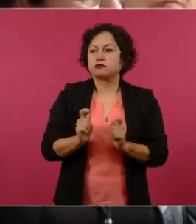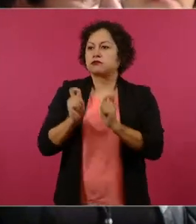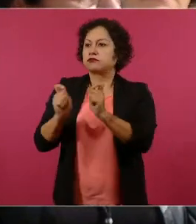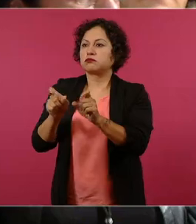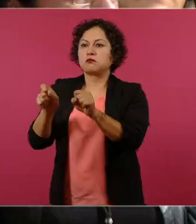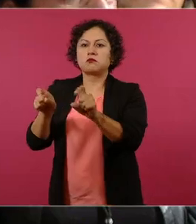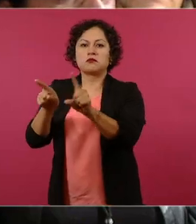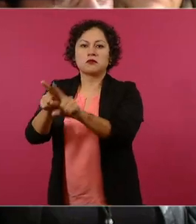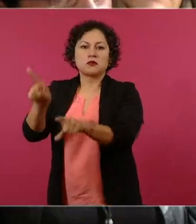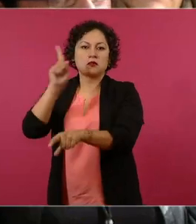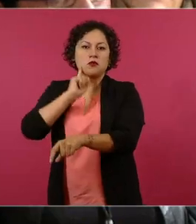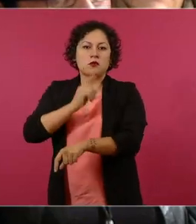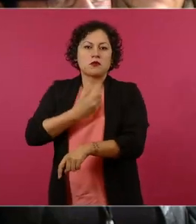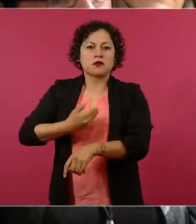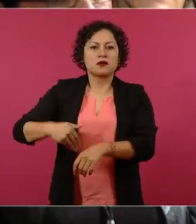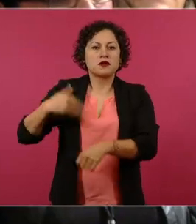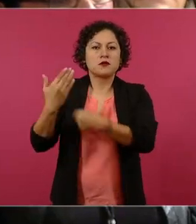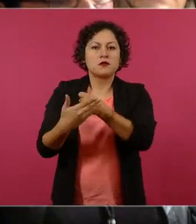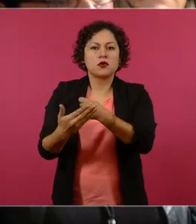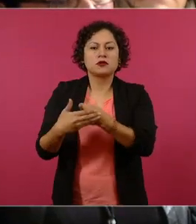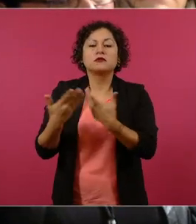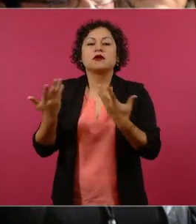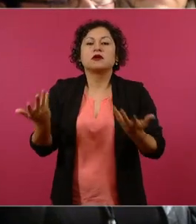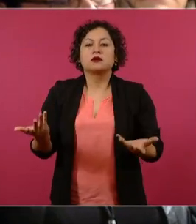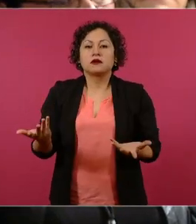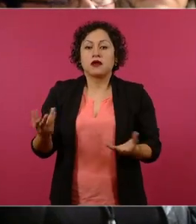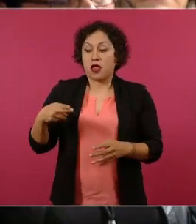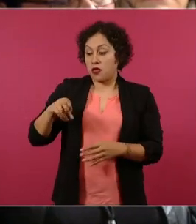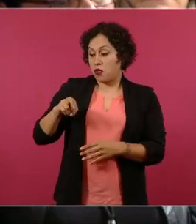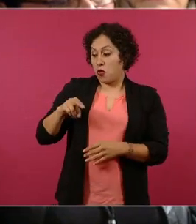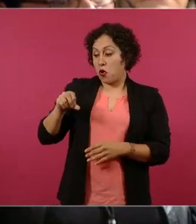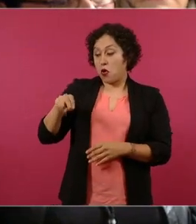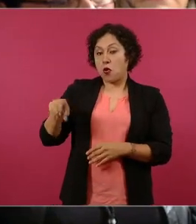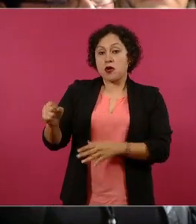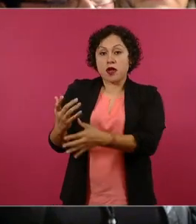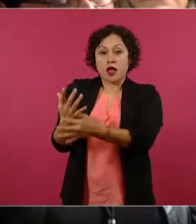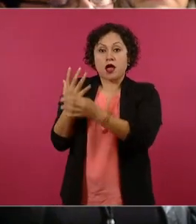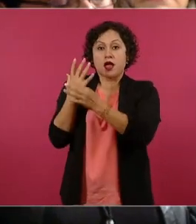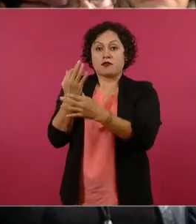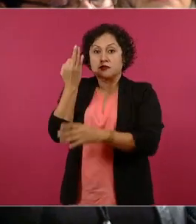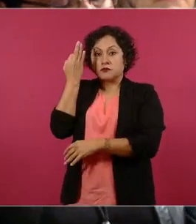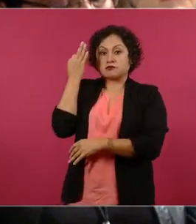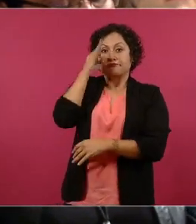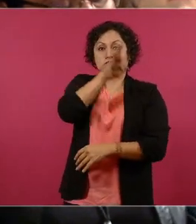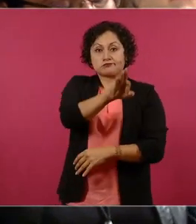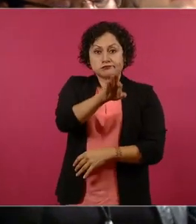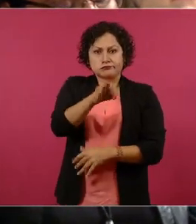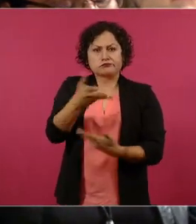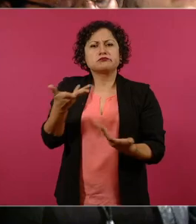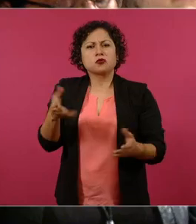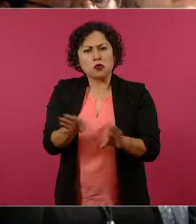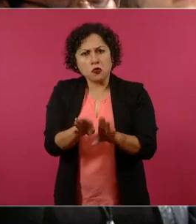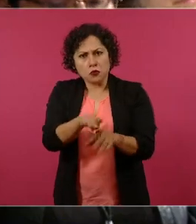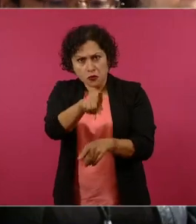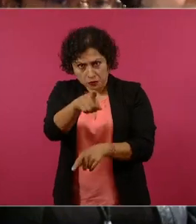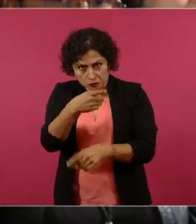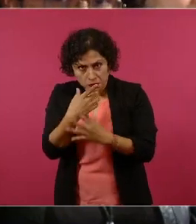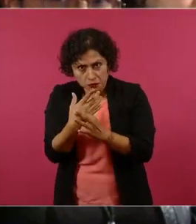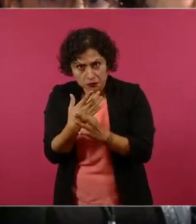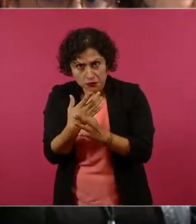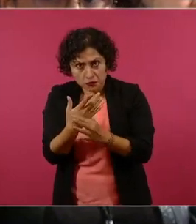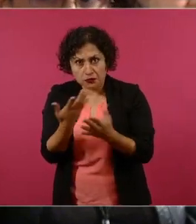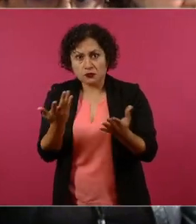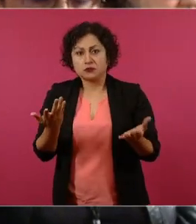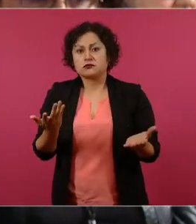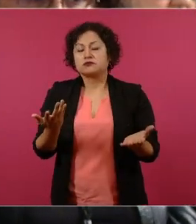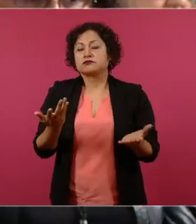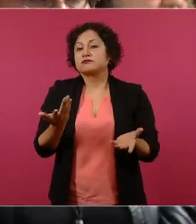Noroña dice que lo traicionaron qué es eso que usted se desdijo o